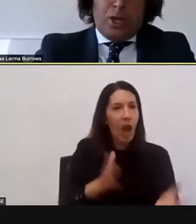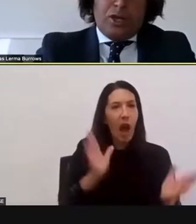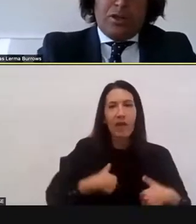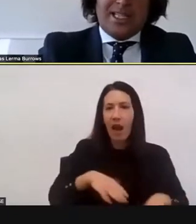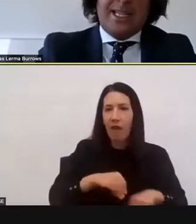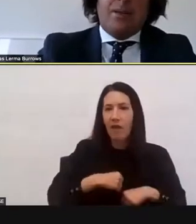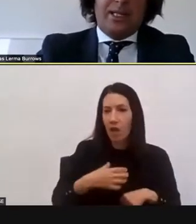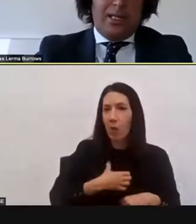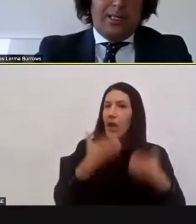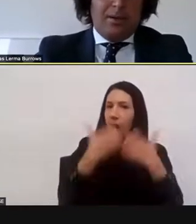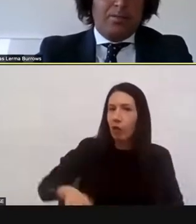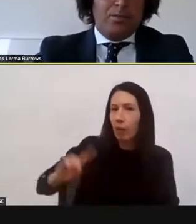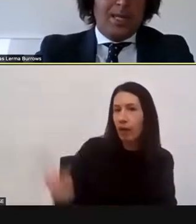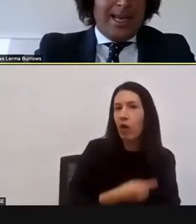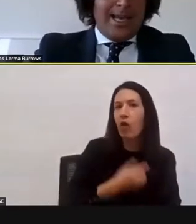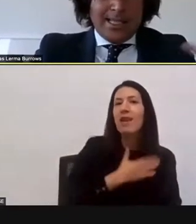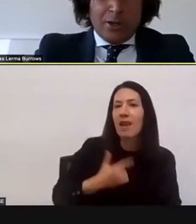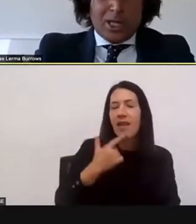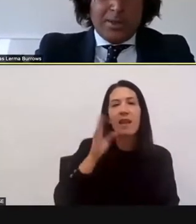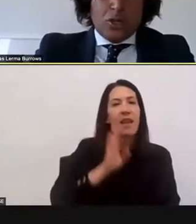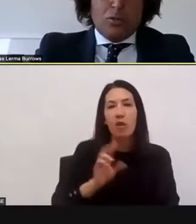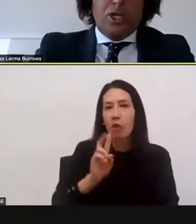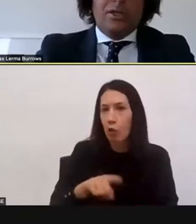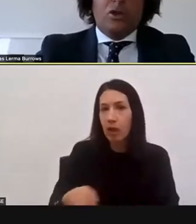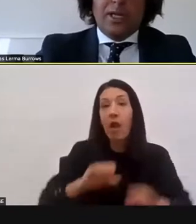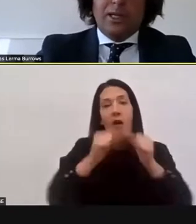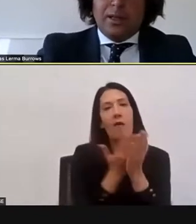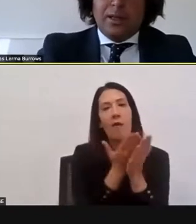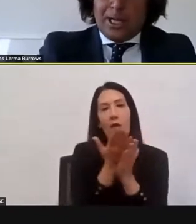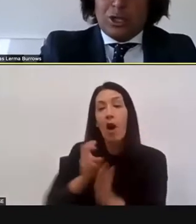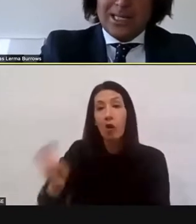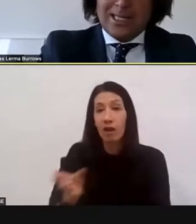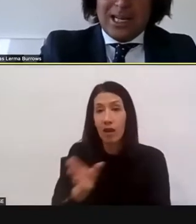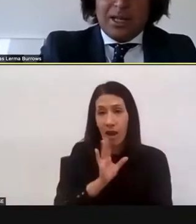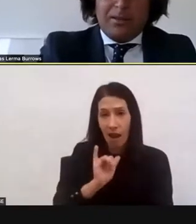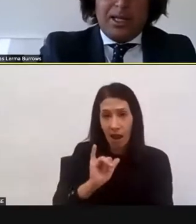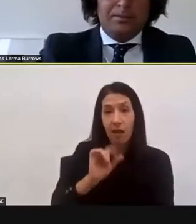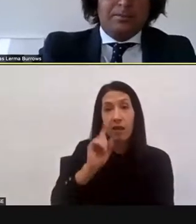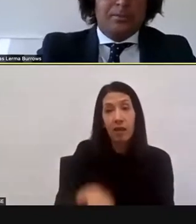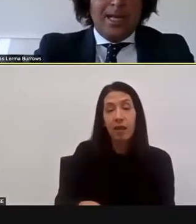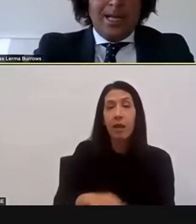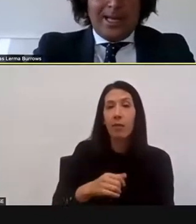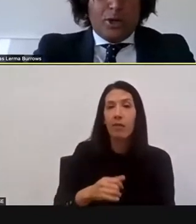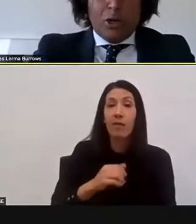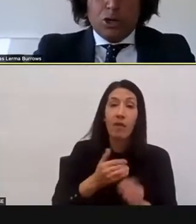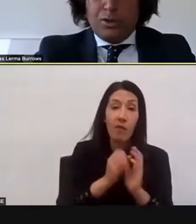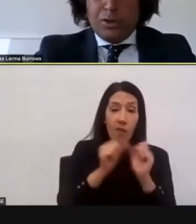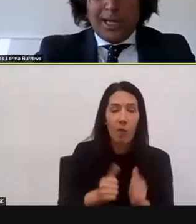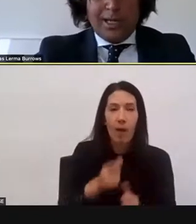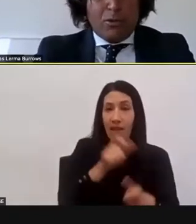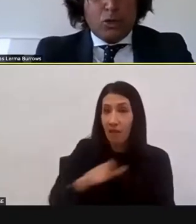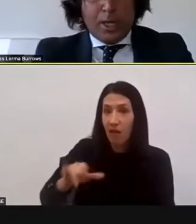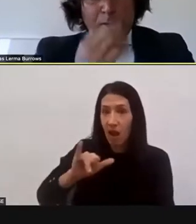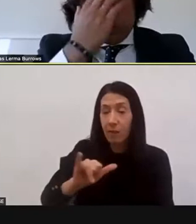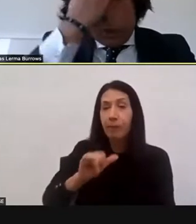por ello necesariamente delictivo. Existen otras vías, como he dicho anteriormente, y para eso también está la vía civil. El Tribunal Constitucional y el